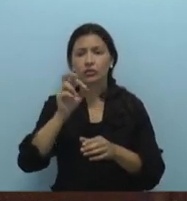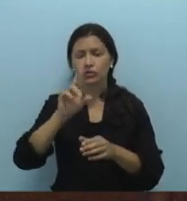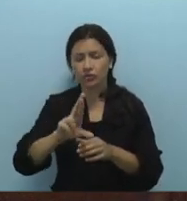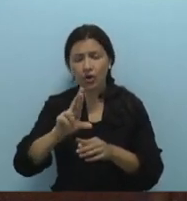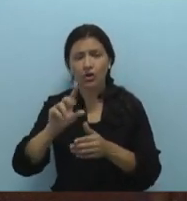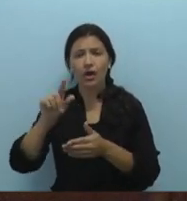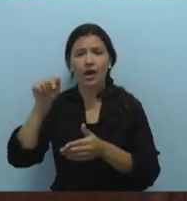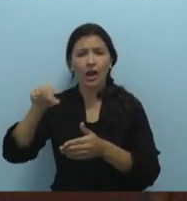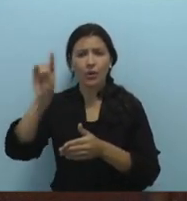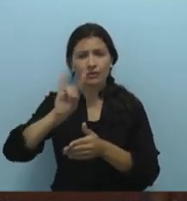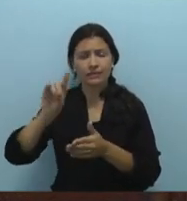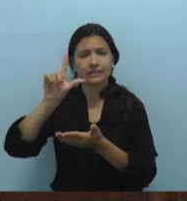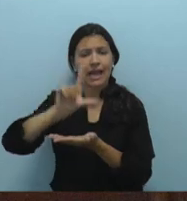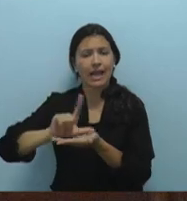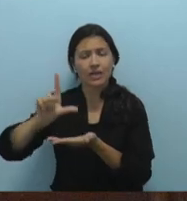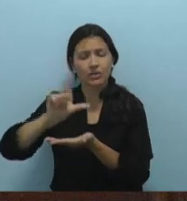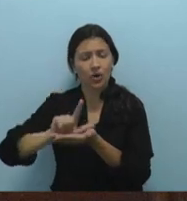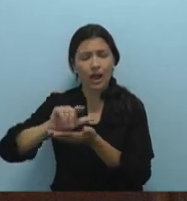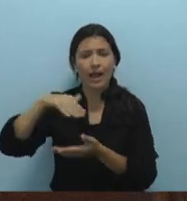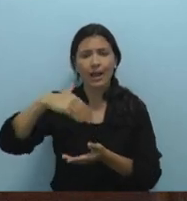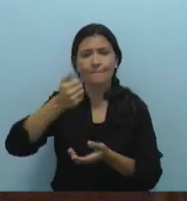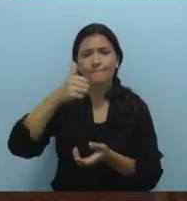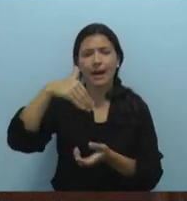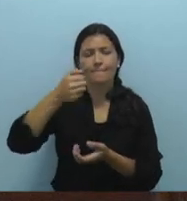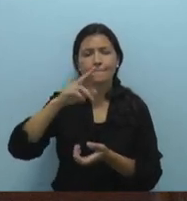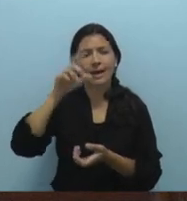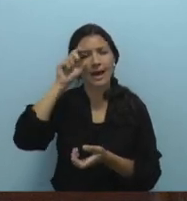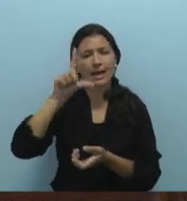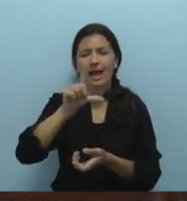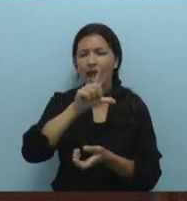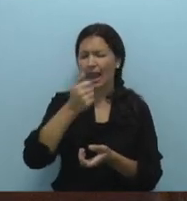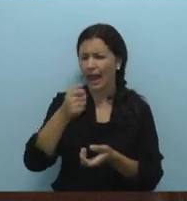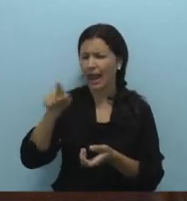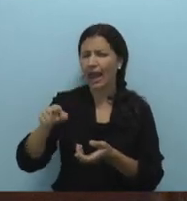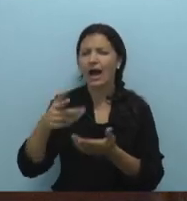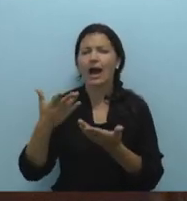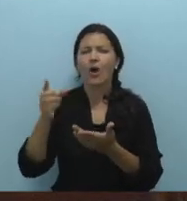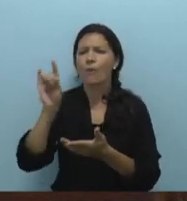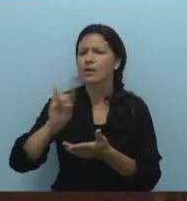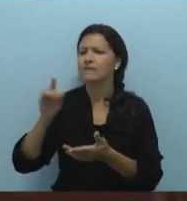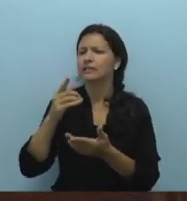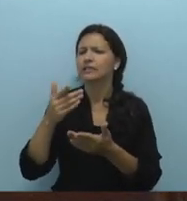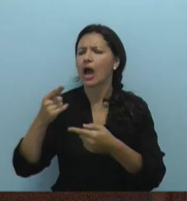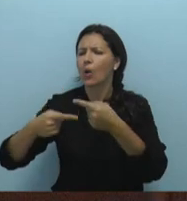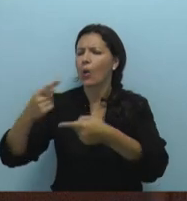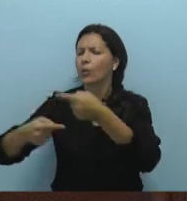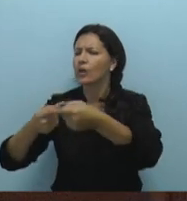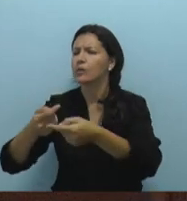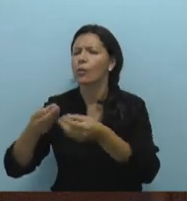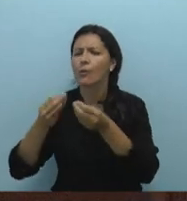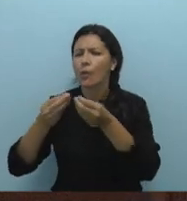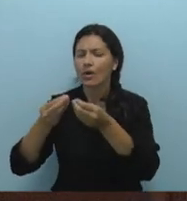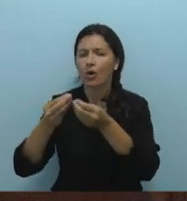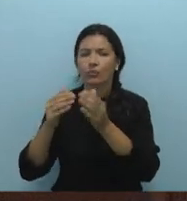una situación crítica el financiamiento universitario. Está subsistiendo en base a sus ahorros. El